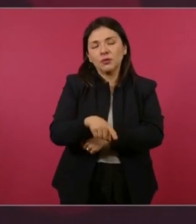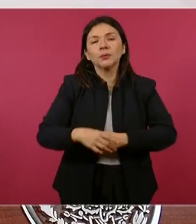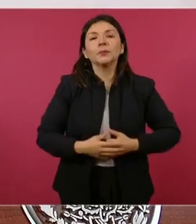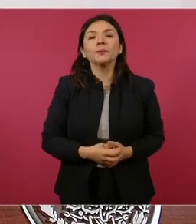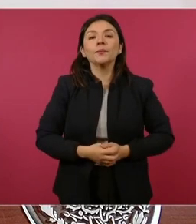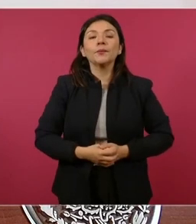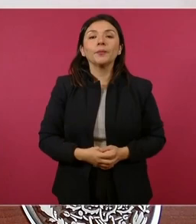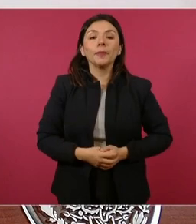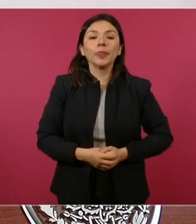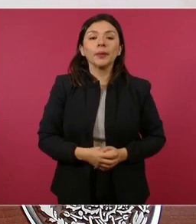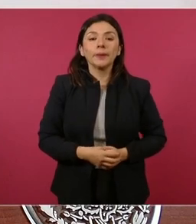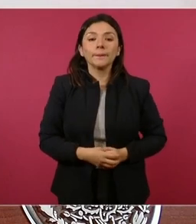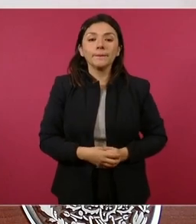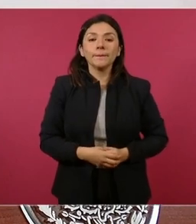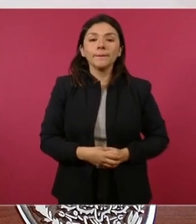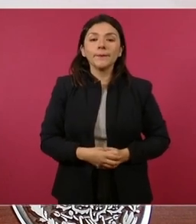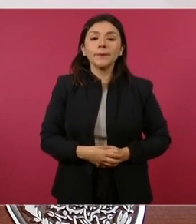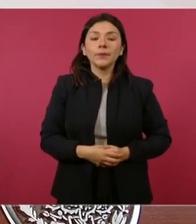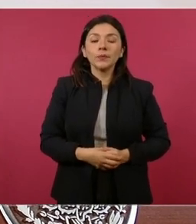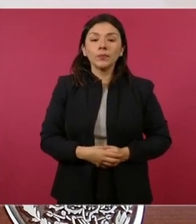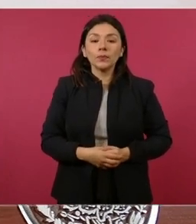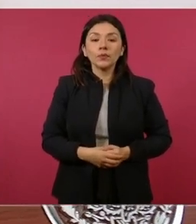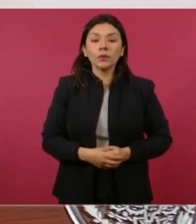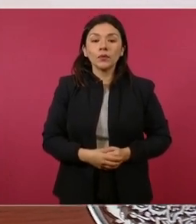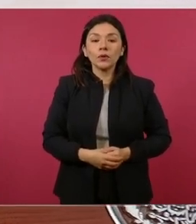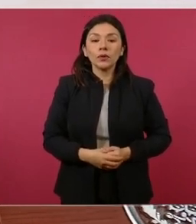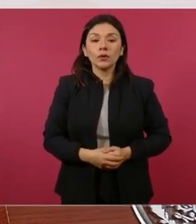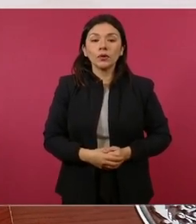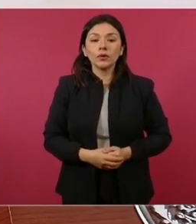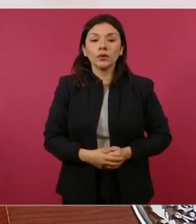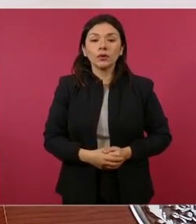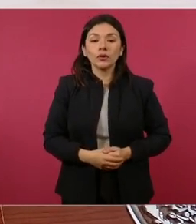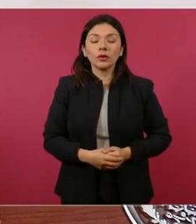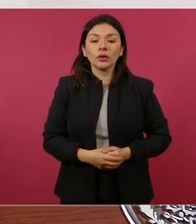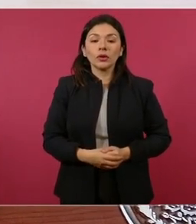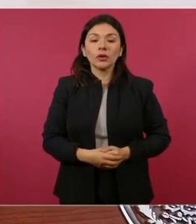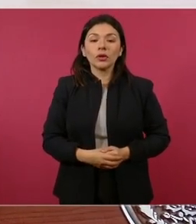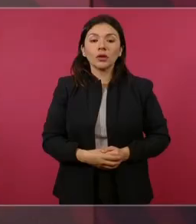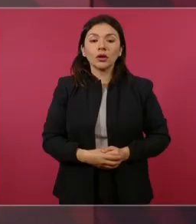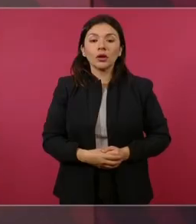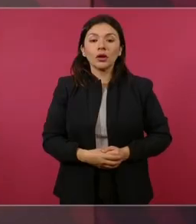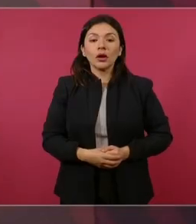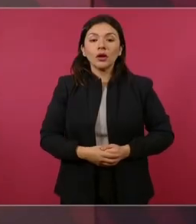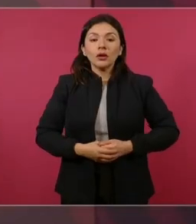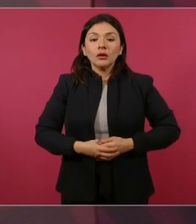Entonces,